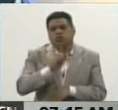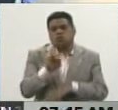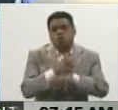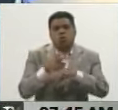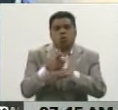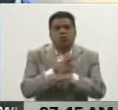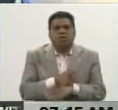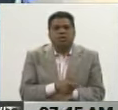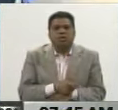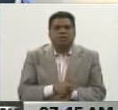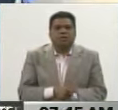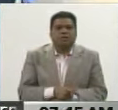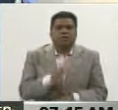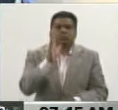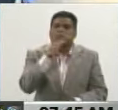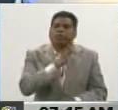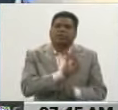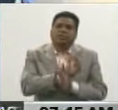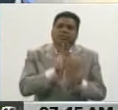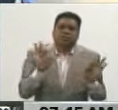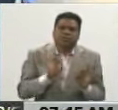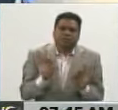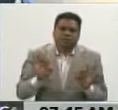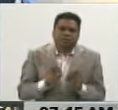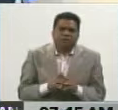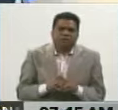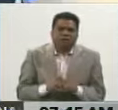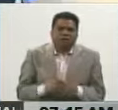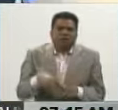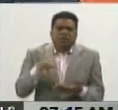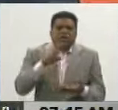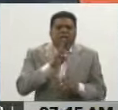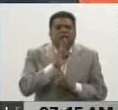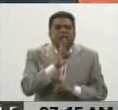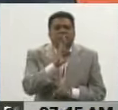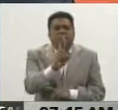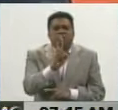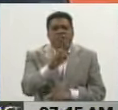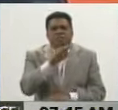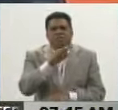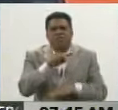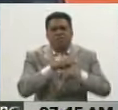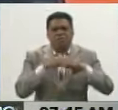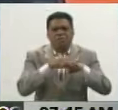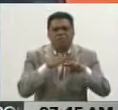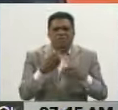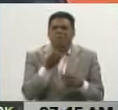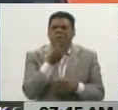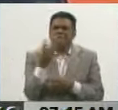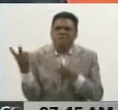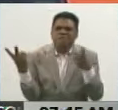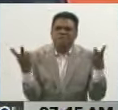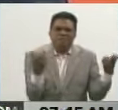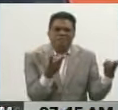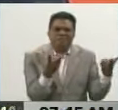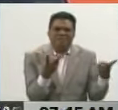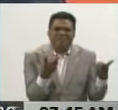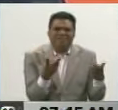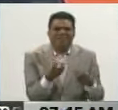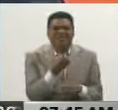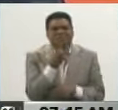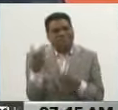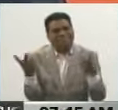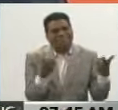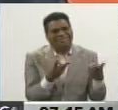parecer sigue sin gobierno esta entidad mirandina. ¿Qué respuesta le tiene que dar el ministro de Educación? Primero que le damos la bienvenida a Venezuela al gobernador